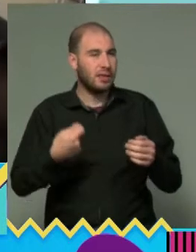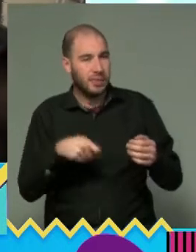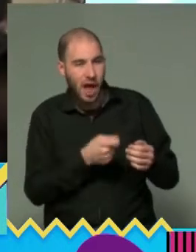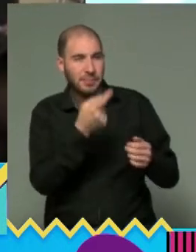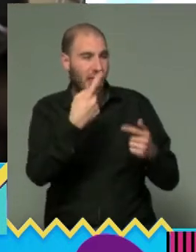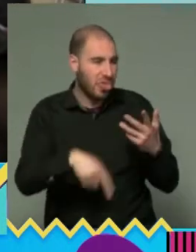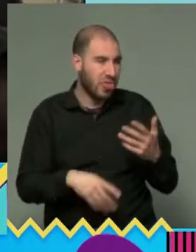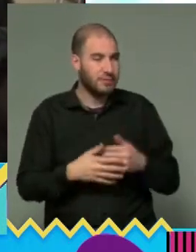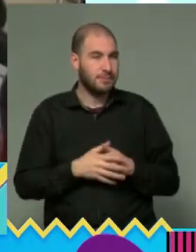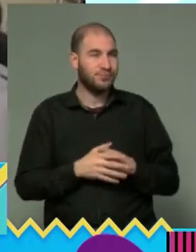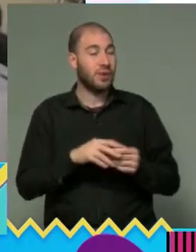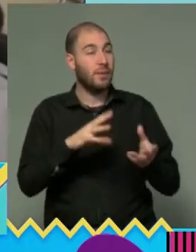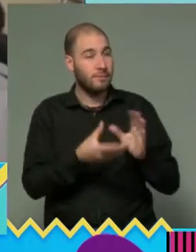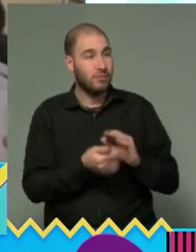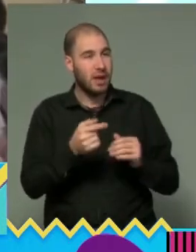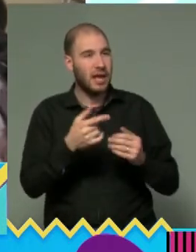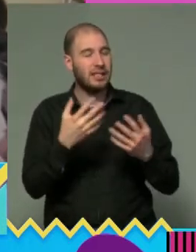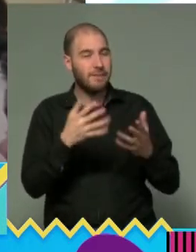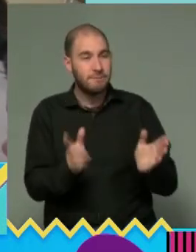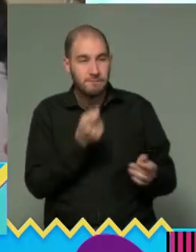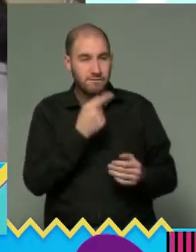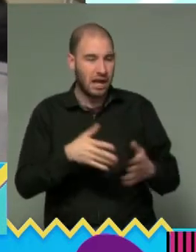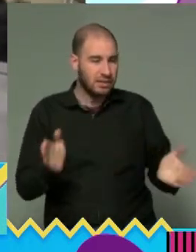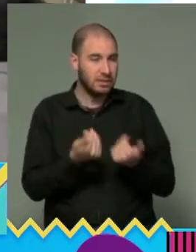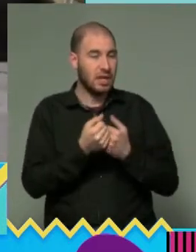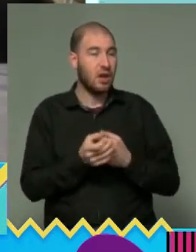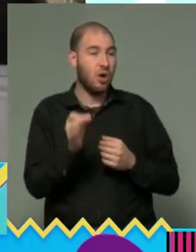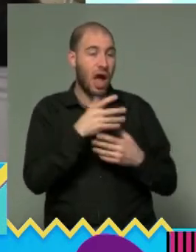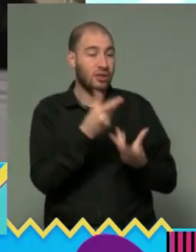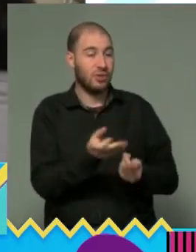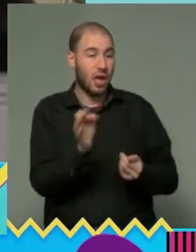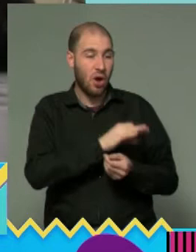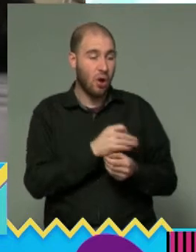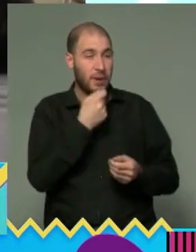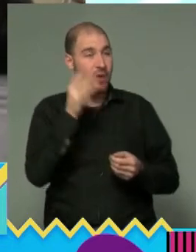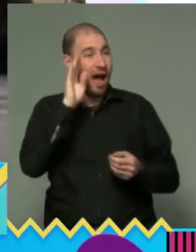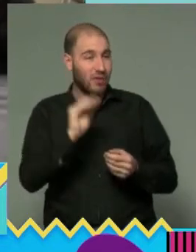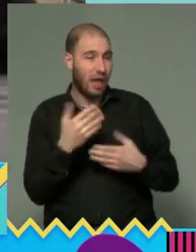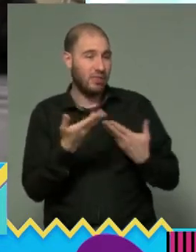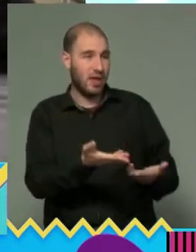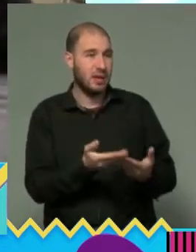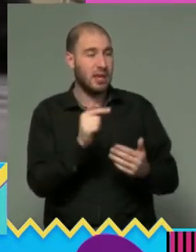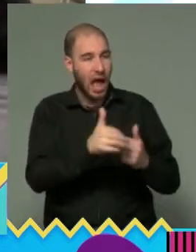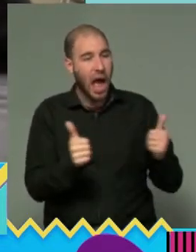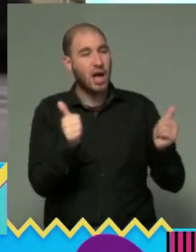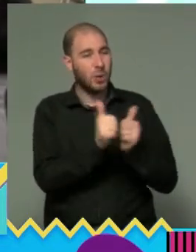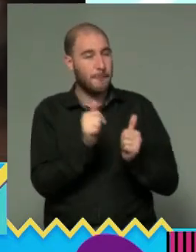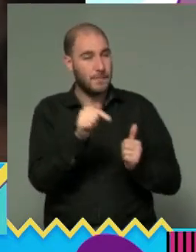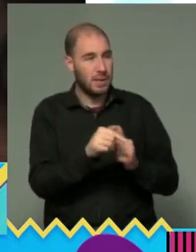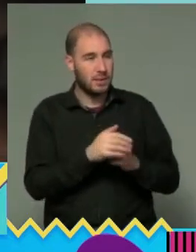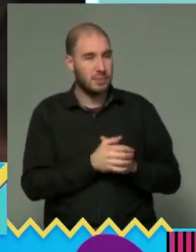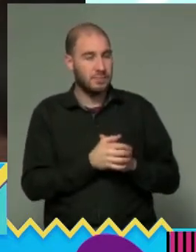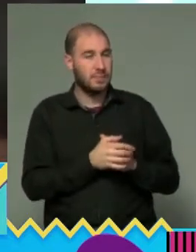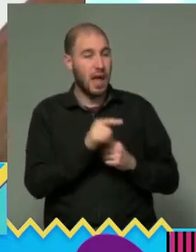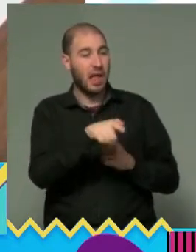burocráticos, etcétera, de alguna manera estén aceitados para ayudarlo especialmente, o a lo mejor mandarle un abogado para que lo acompañe a